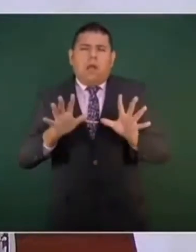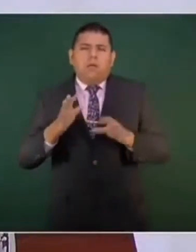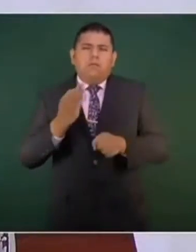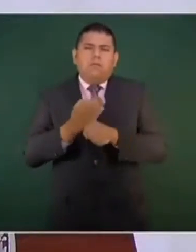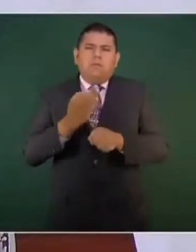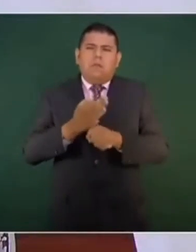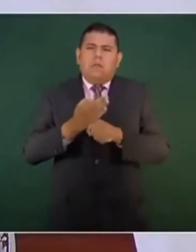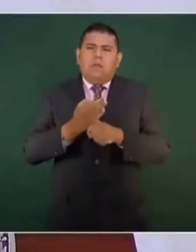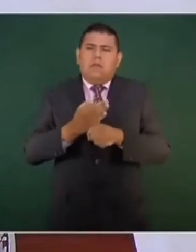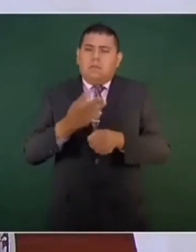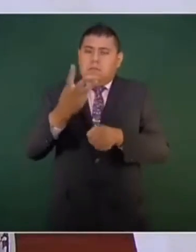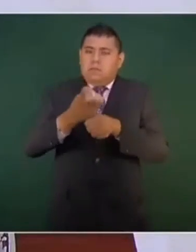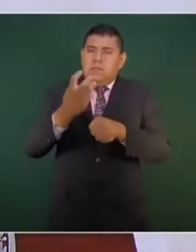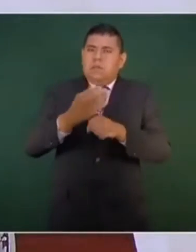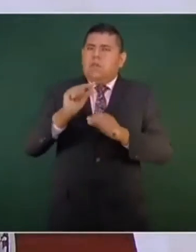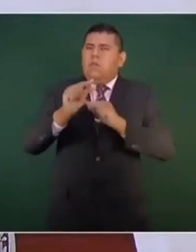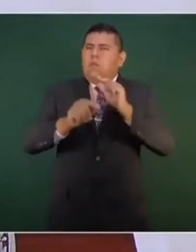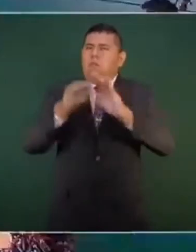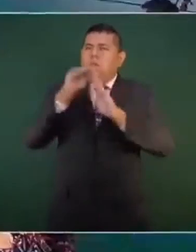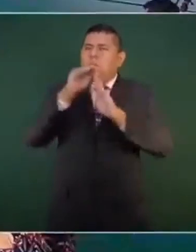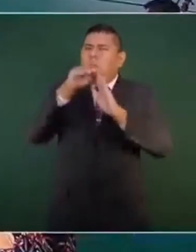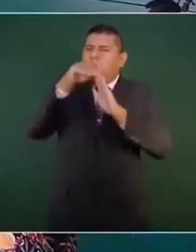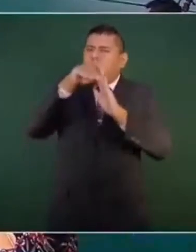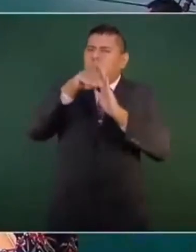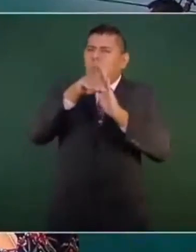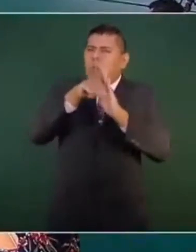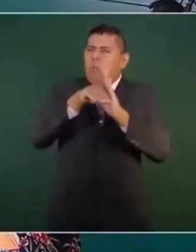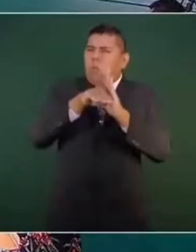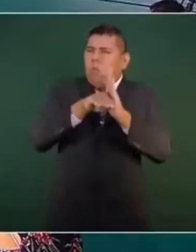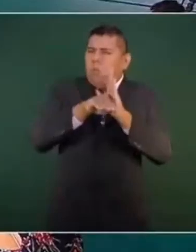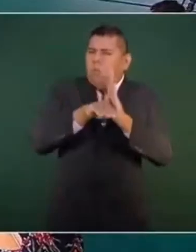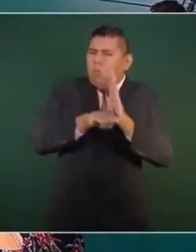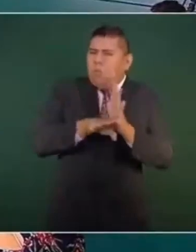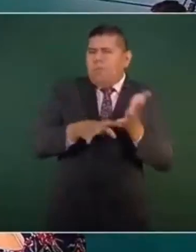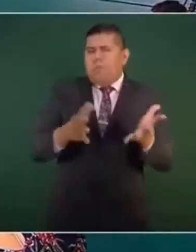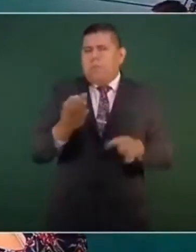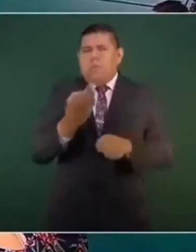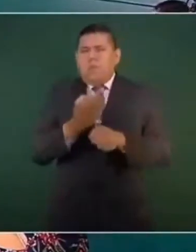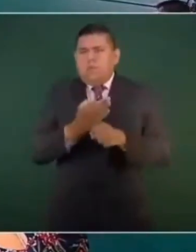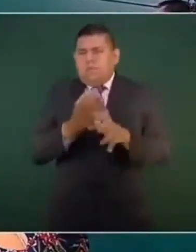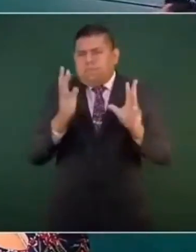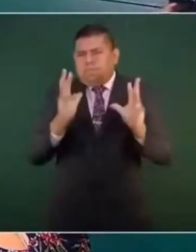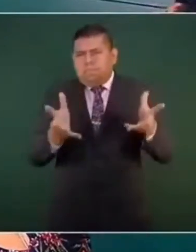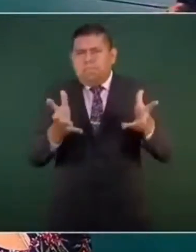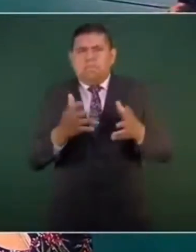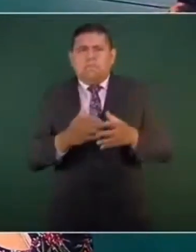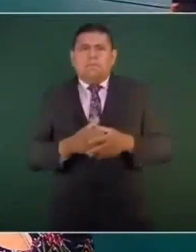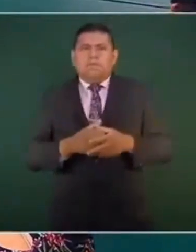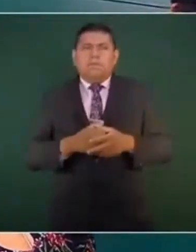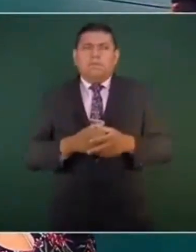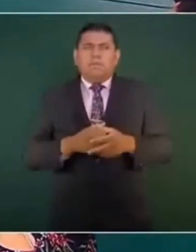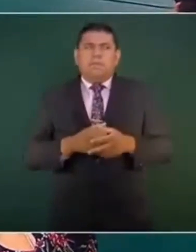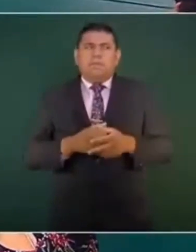Afortunadamente ya el tercero empezó a bajar poquito y ya en el